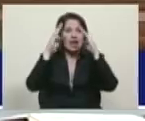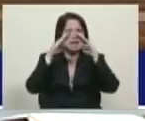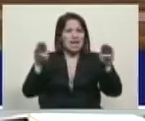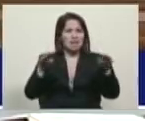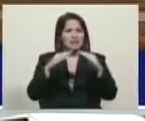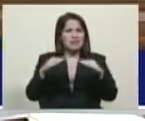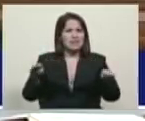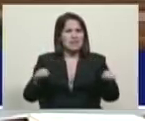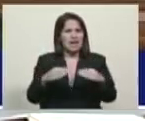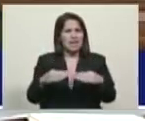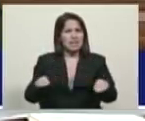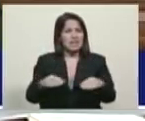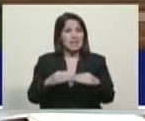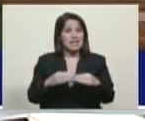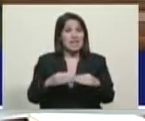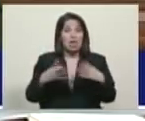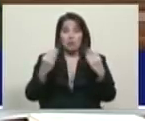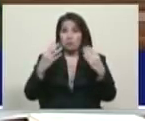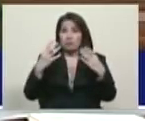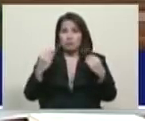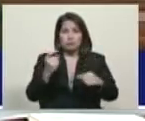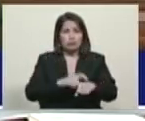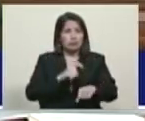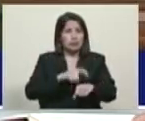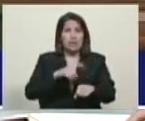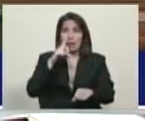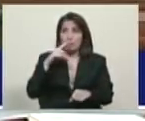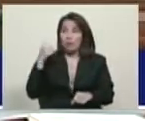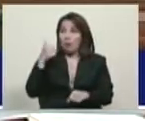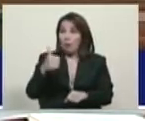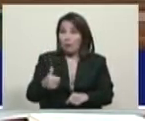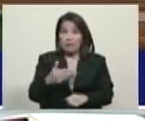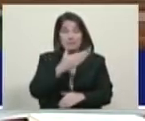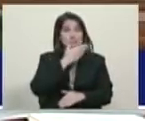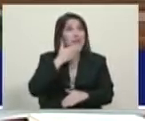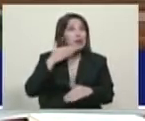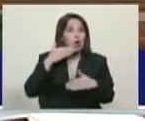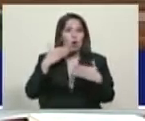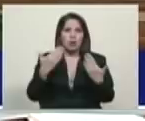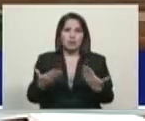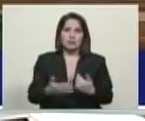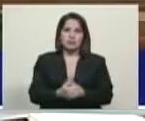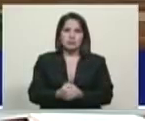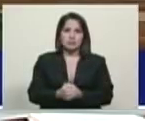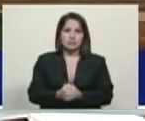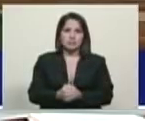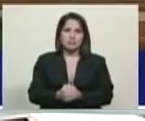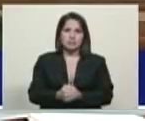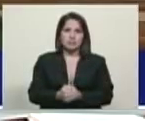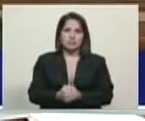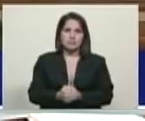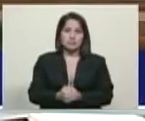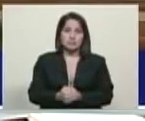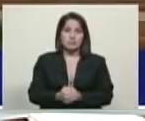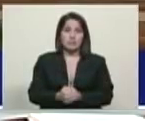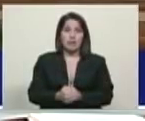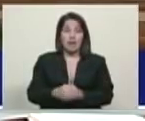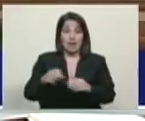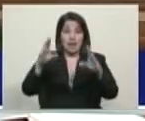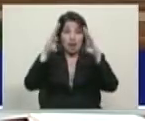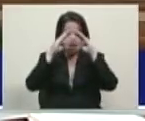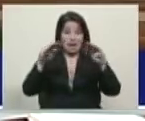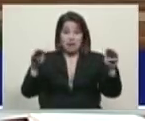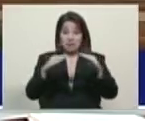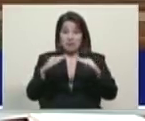tiempo. Prepárense. Vamos a tener navidades en el marco del programa